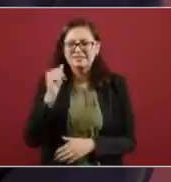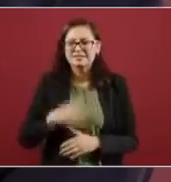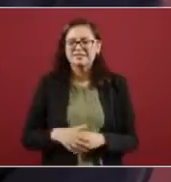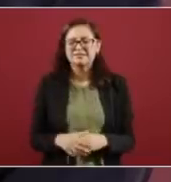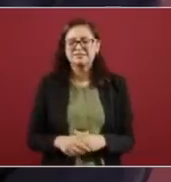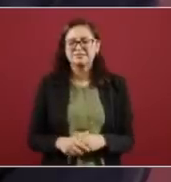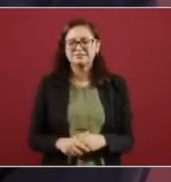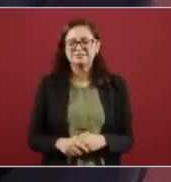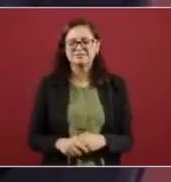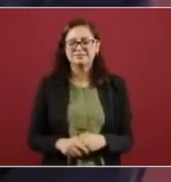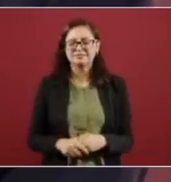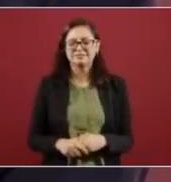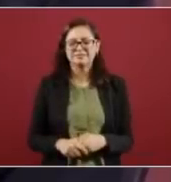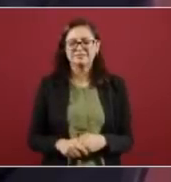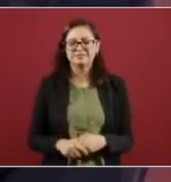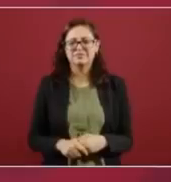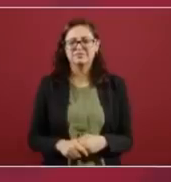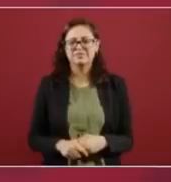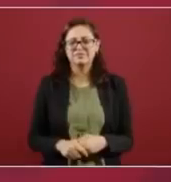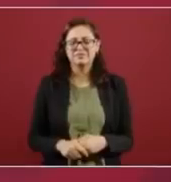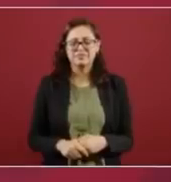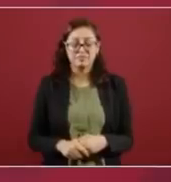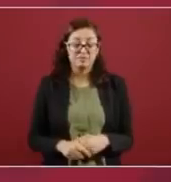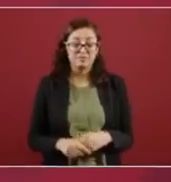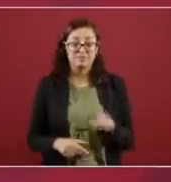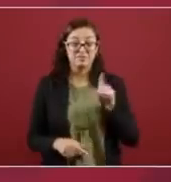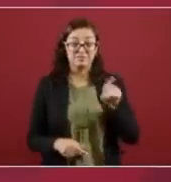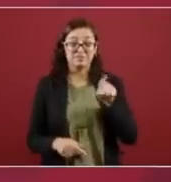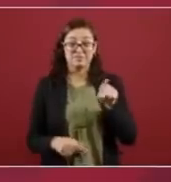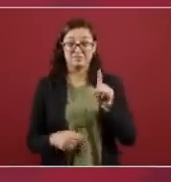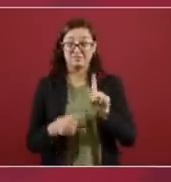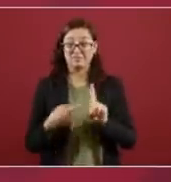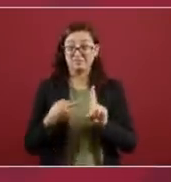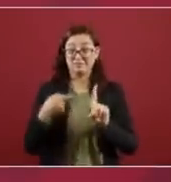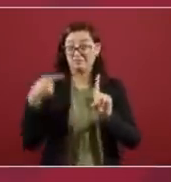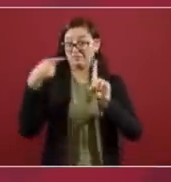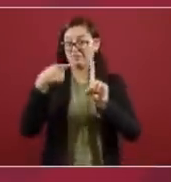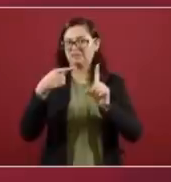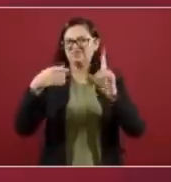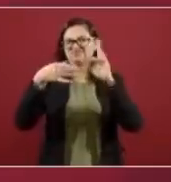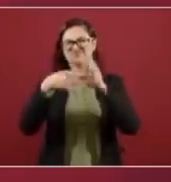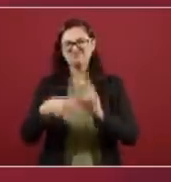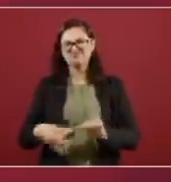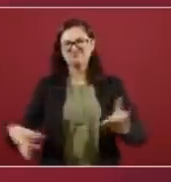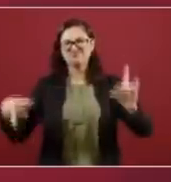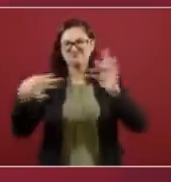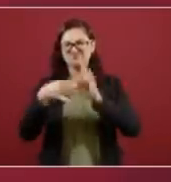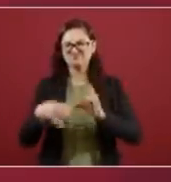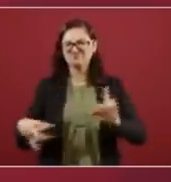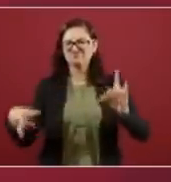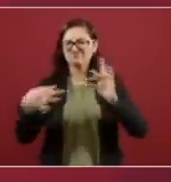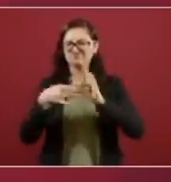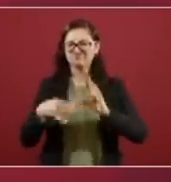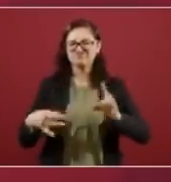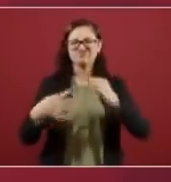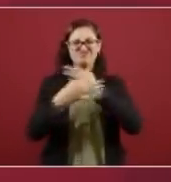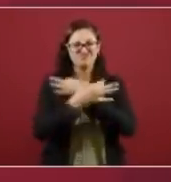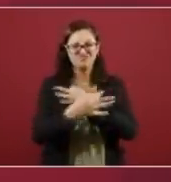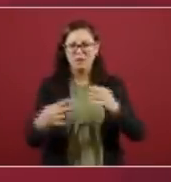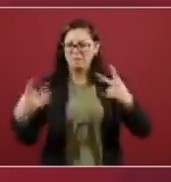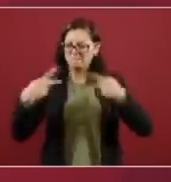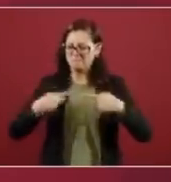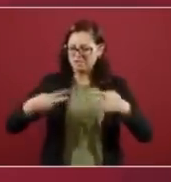dícese discurso memorable y la frase de las personas como entre las naciones el